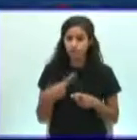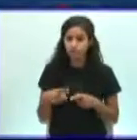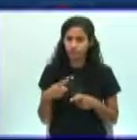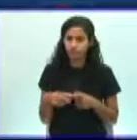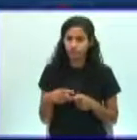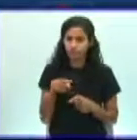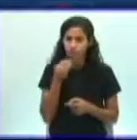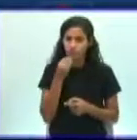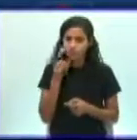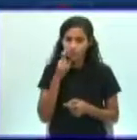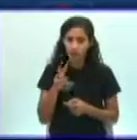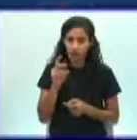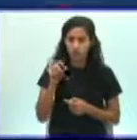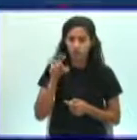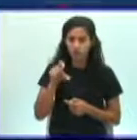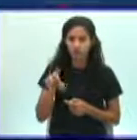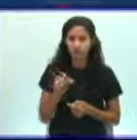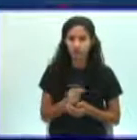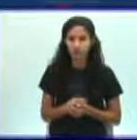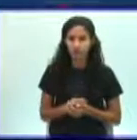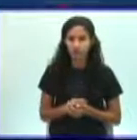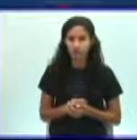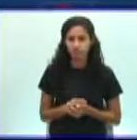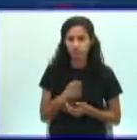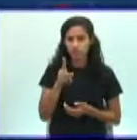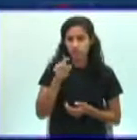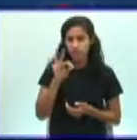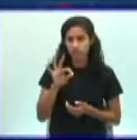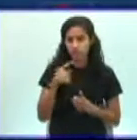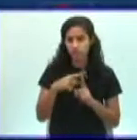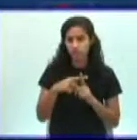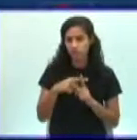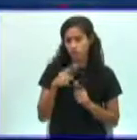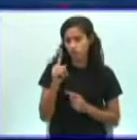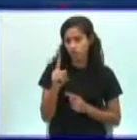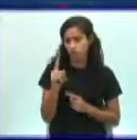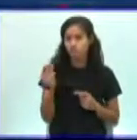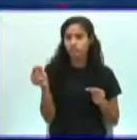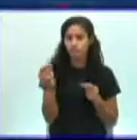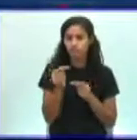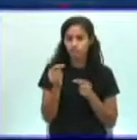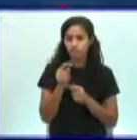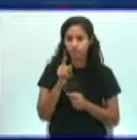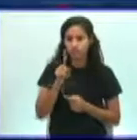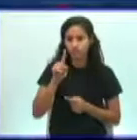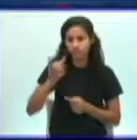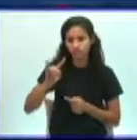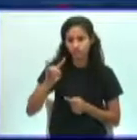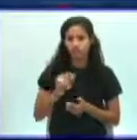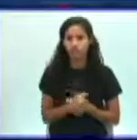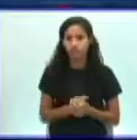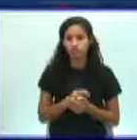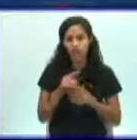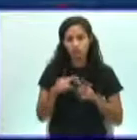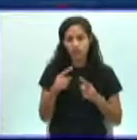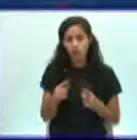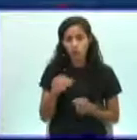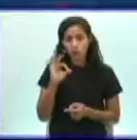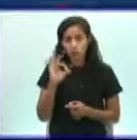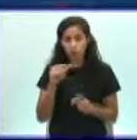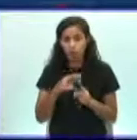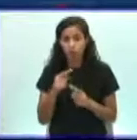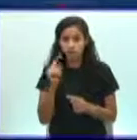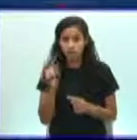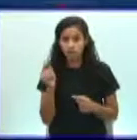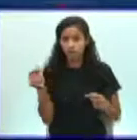para encontrar el resultado. 18 más 1 es igual a 19, porque